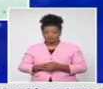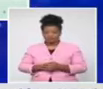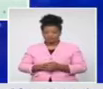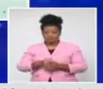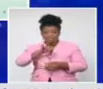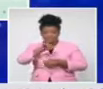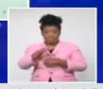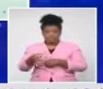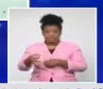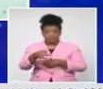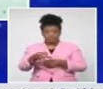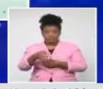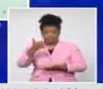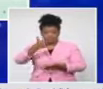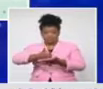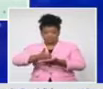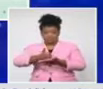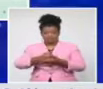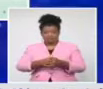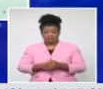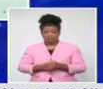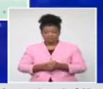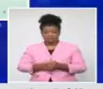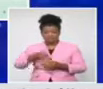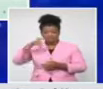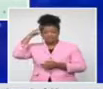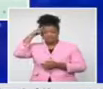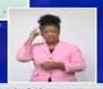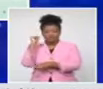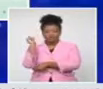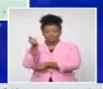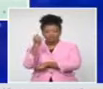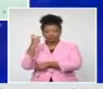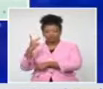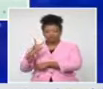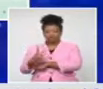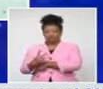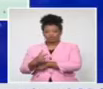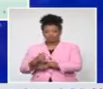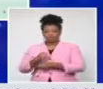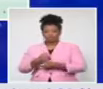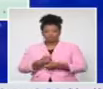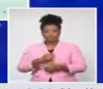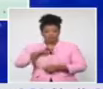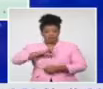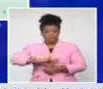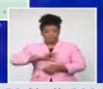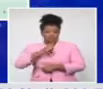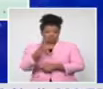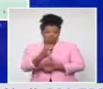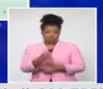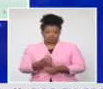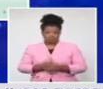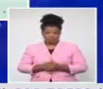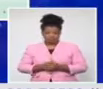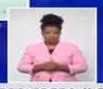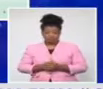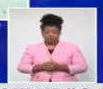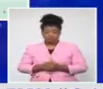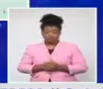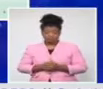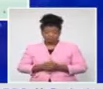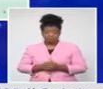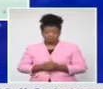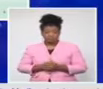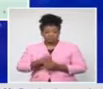municipio Pinar, Sandino y Mantua con 2 cada uno, y Los Palacios con 1. Evidentemente las medidas